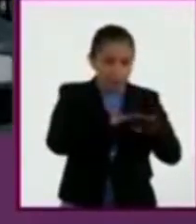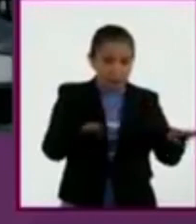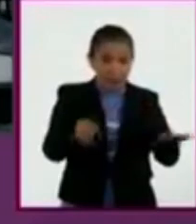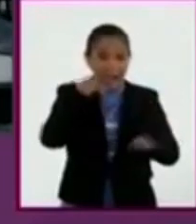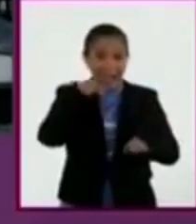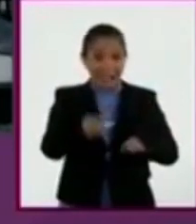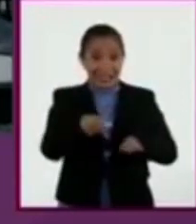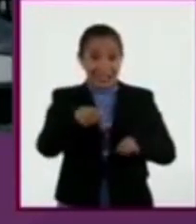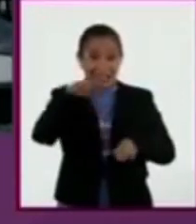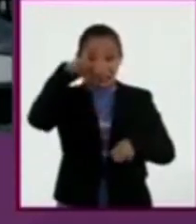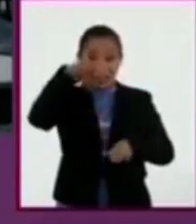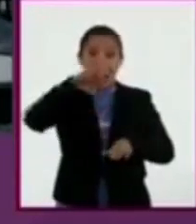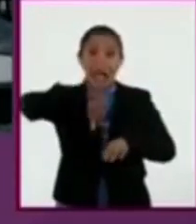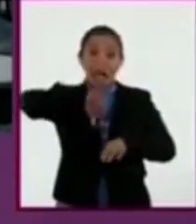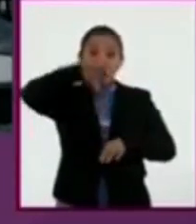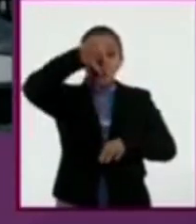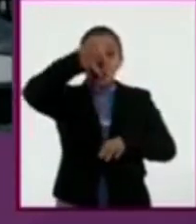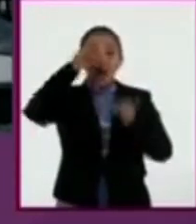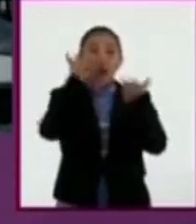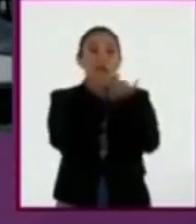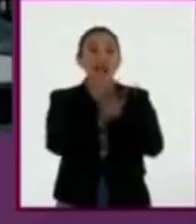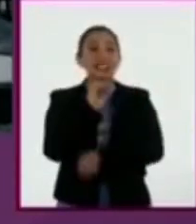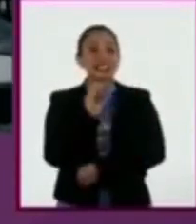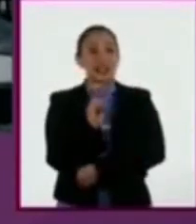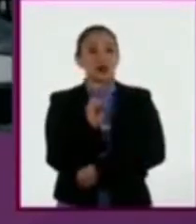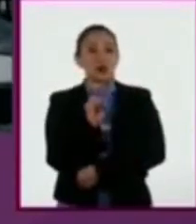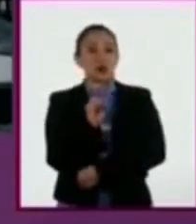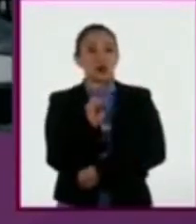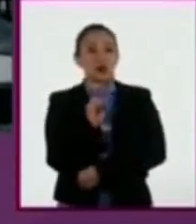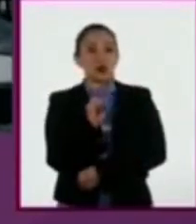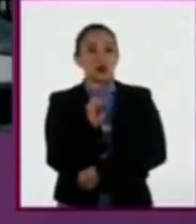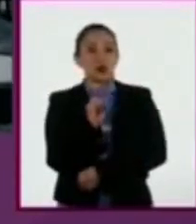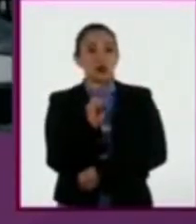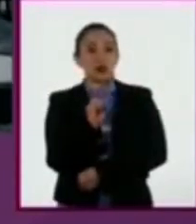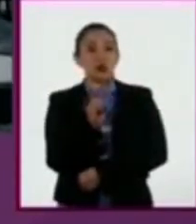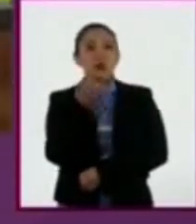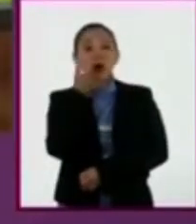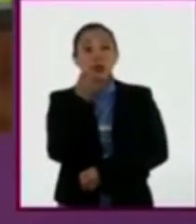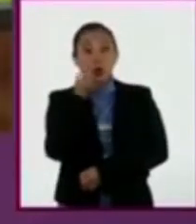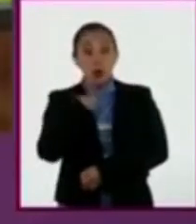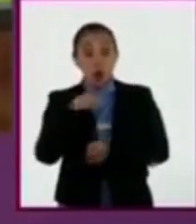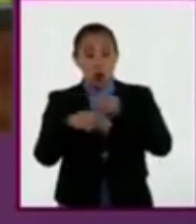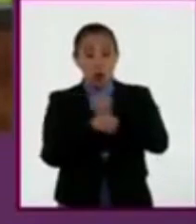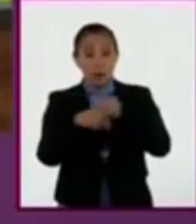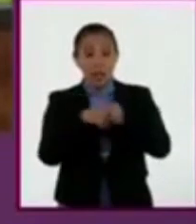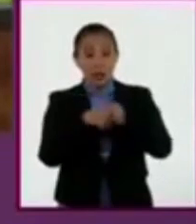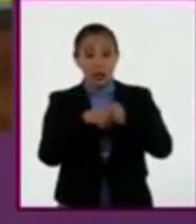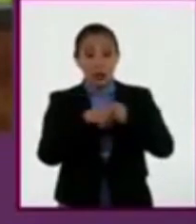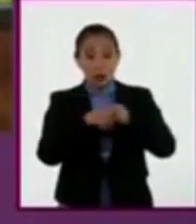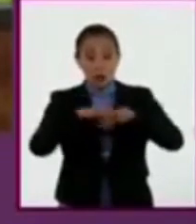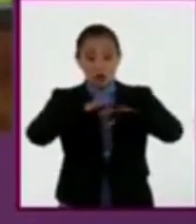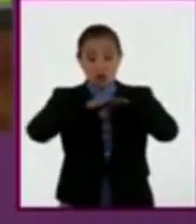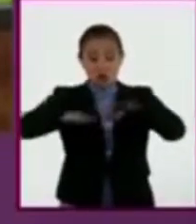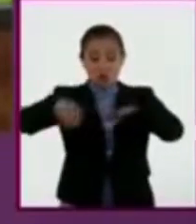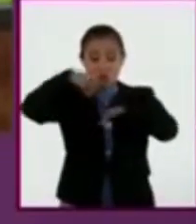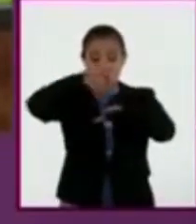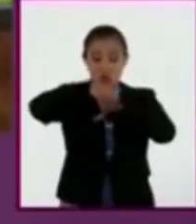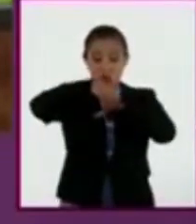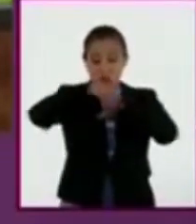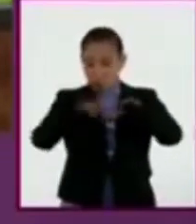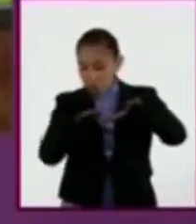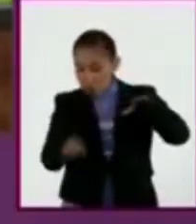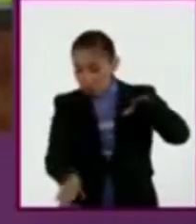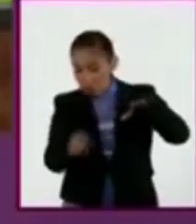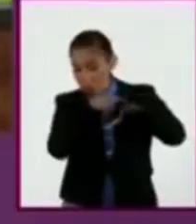este punto, la altura es igual a cero. Ah, por tanto, cuando un objeto se encuentra en dicha superficie o punto de